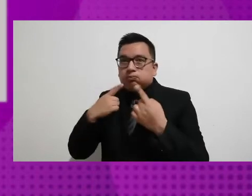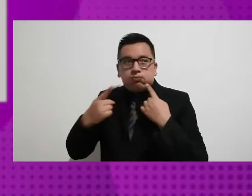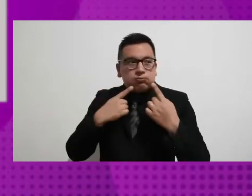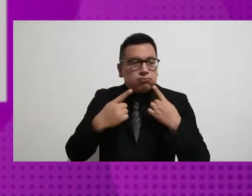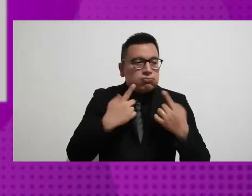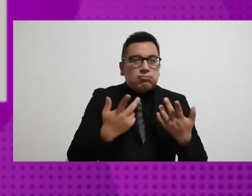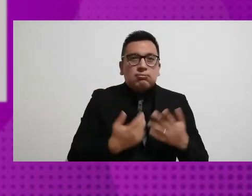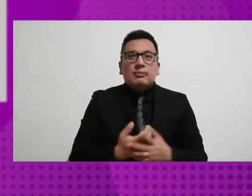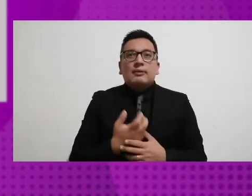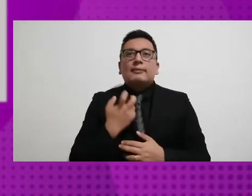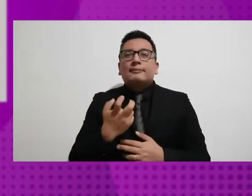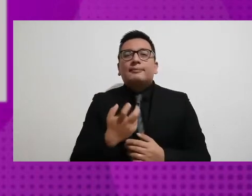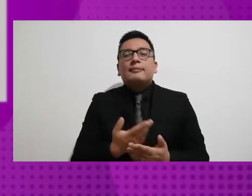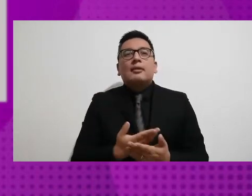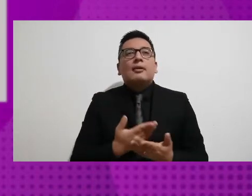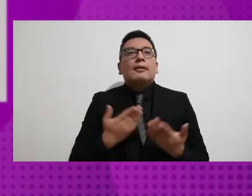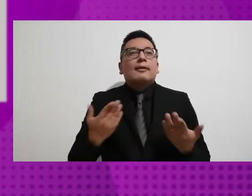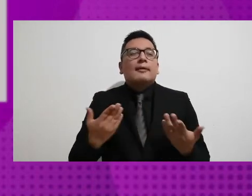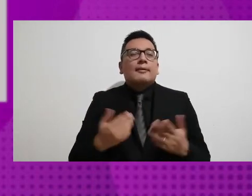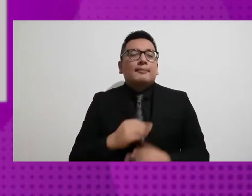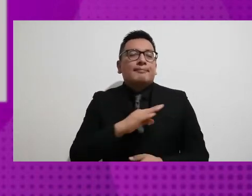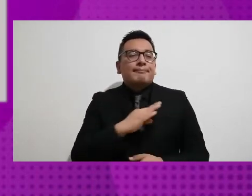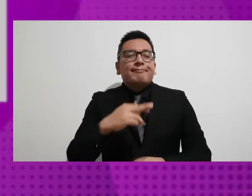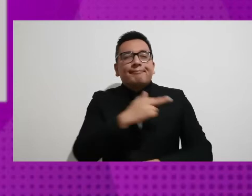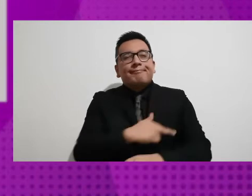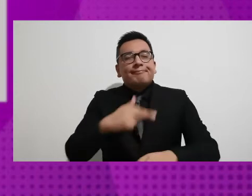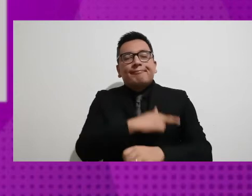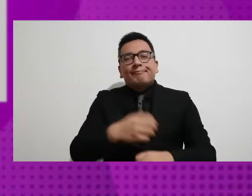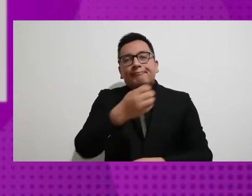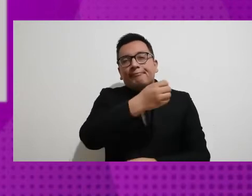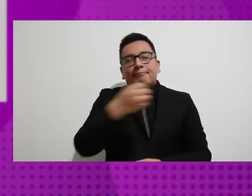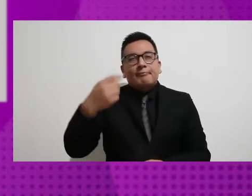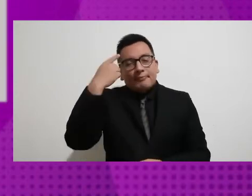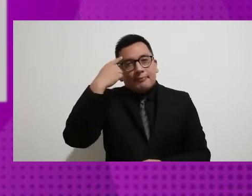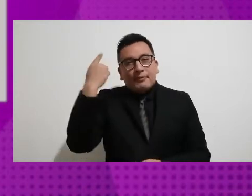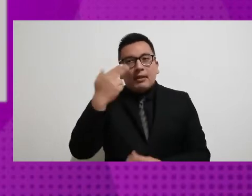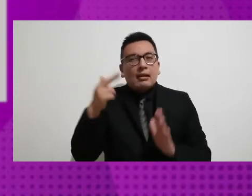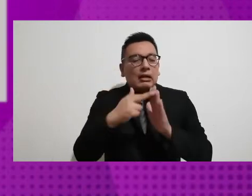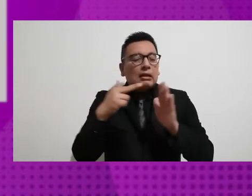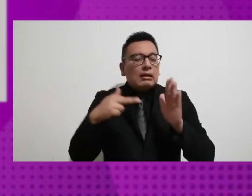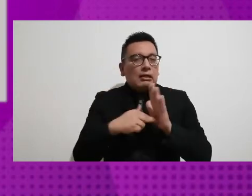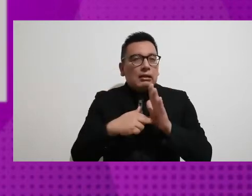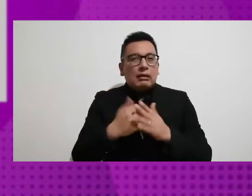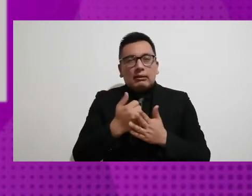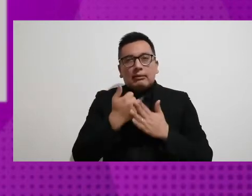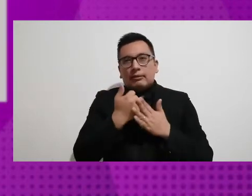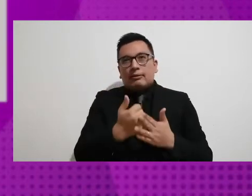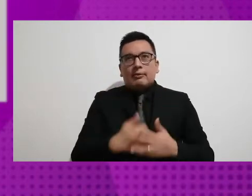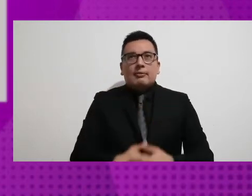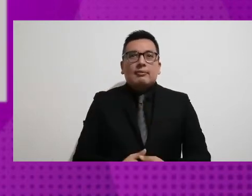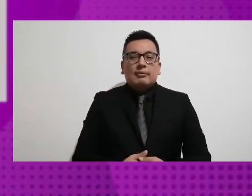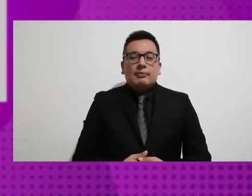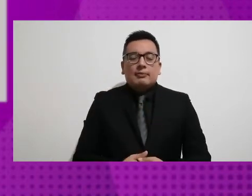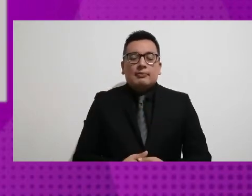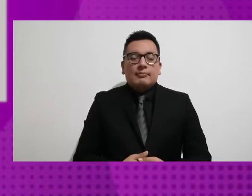cooperativo, bueno, pues se pudieron implementar en todo el país pues normas tendientes